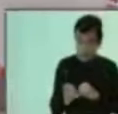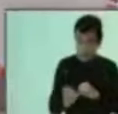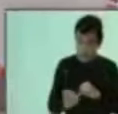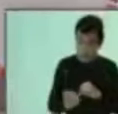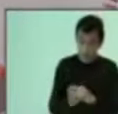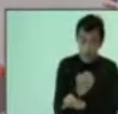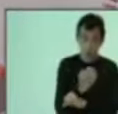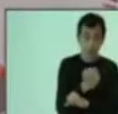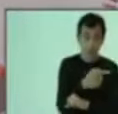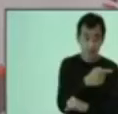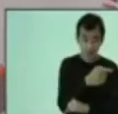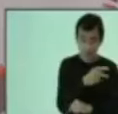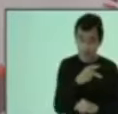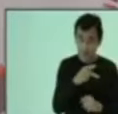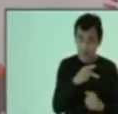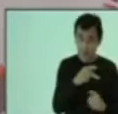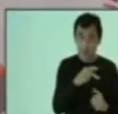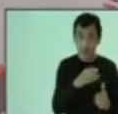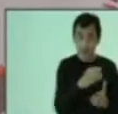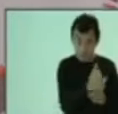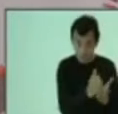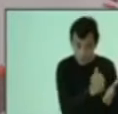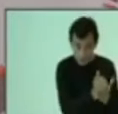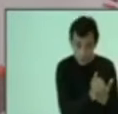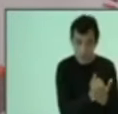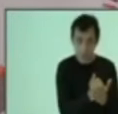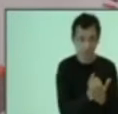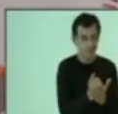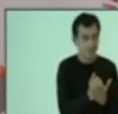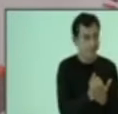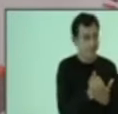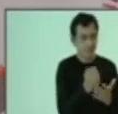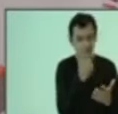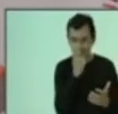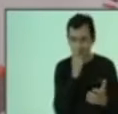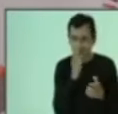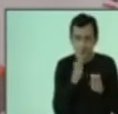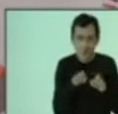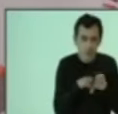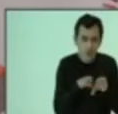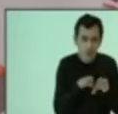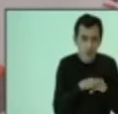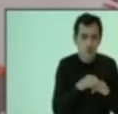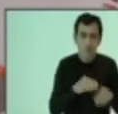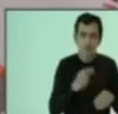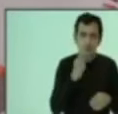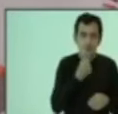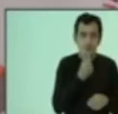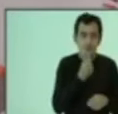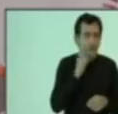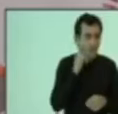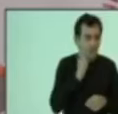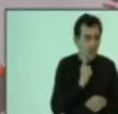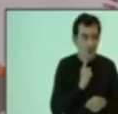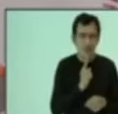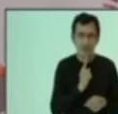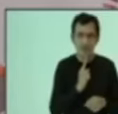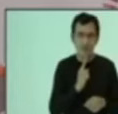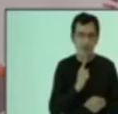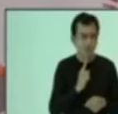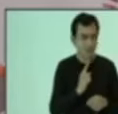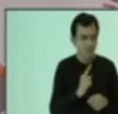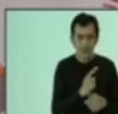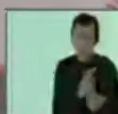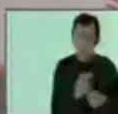municipal para asegurar que las mujeres y las niñas tengan acceso a una vida mejor, libre de todo tipo de